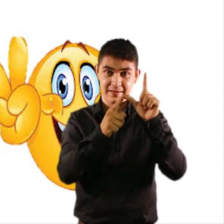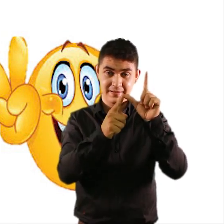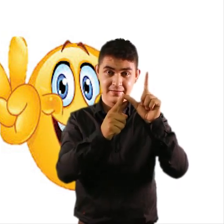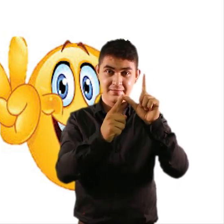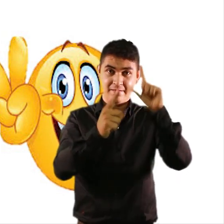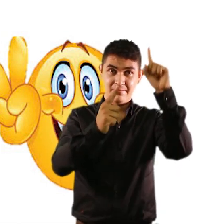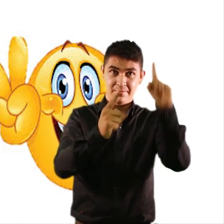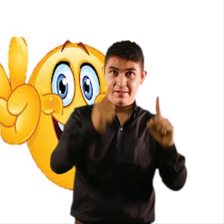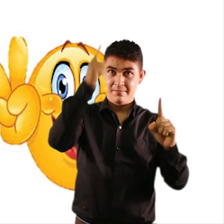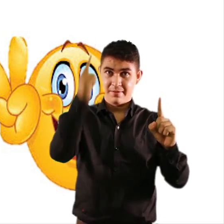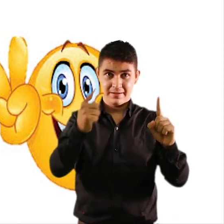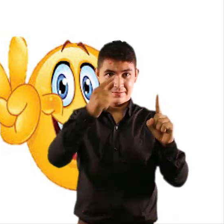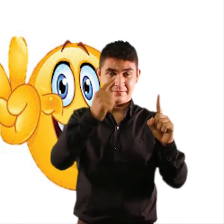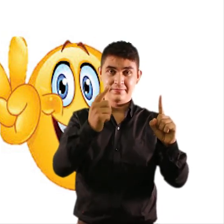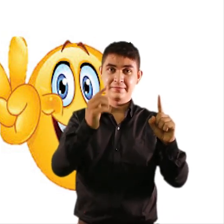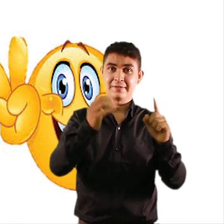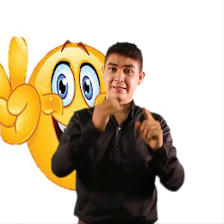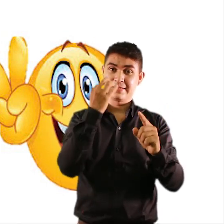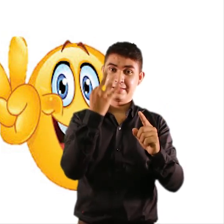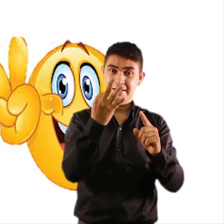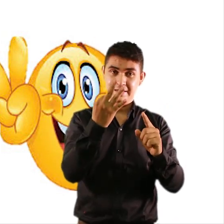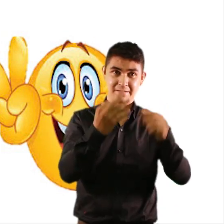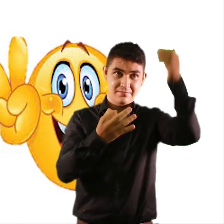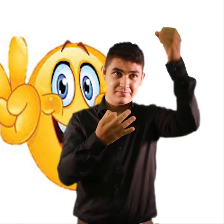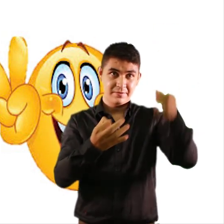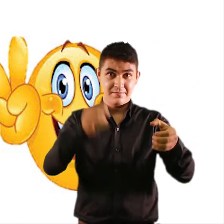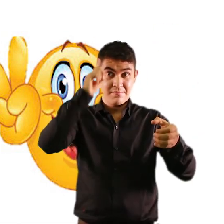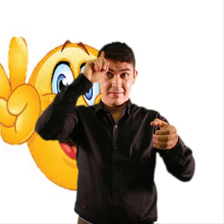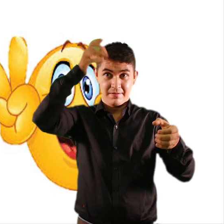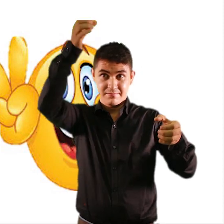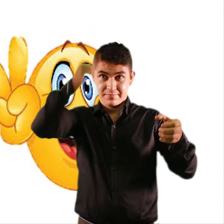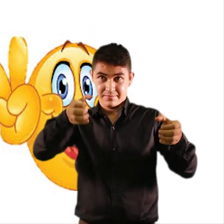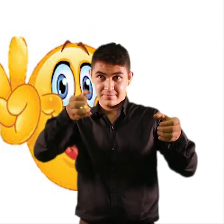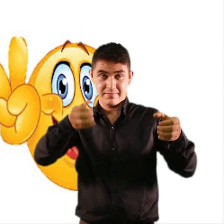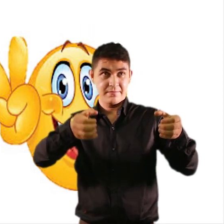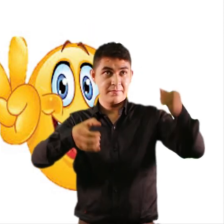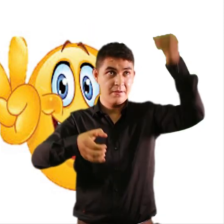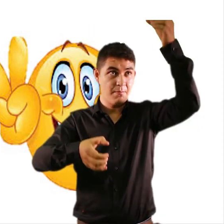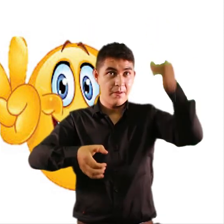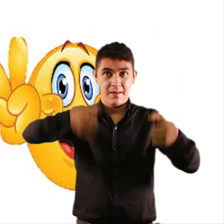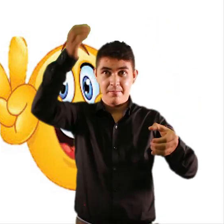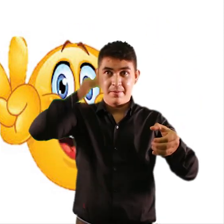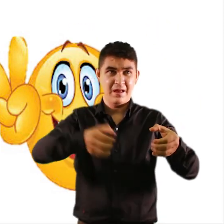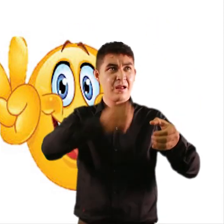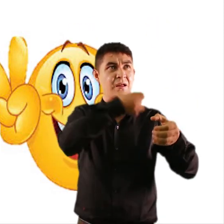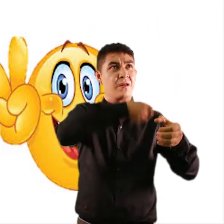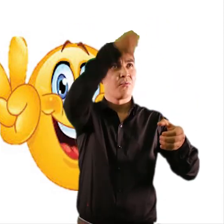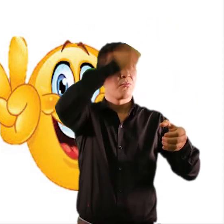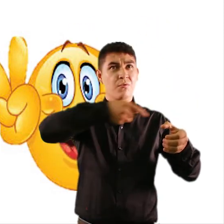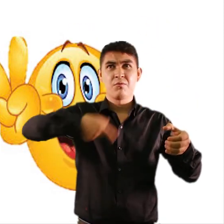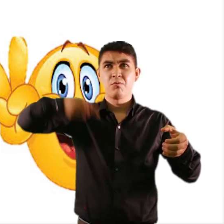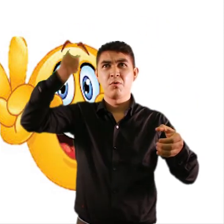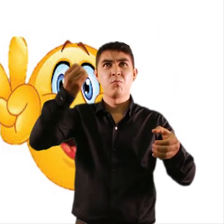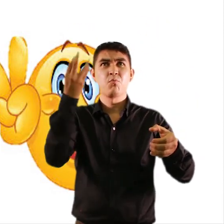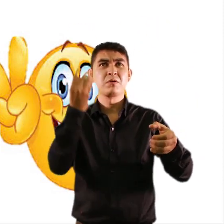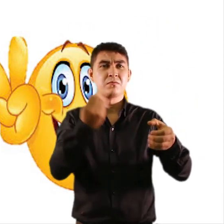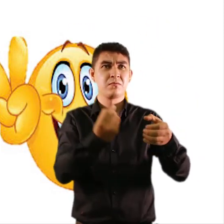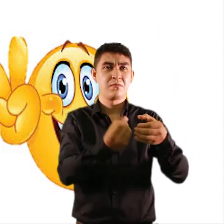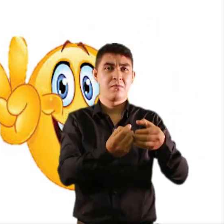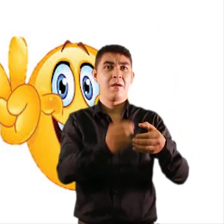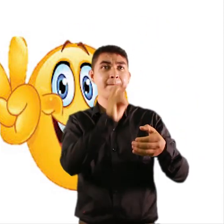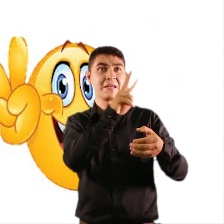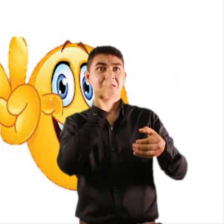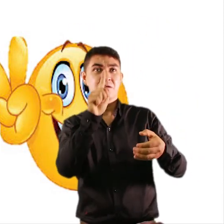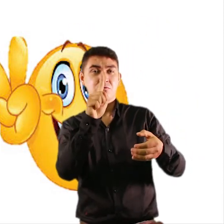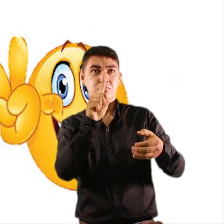madera. Los dos verticales son de 21 centímetros y están separados